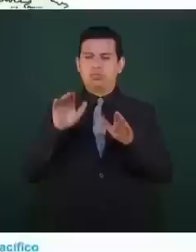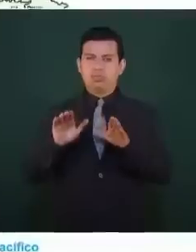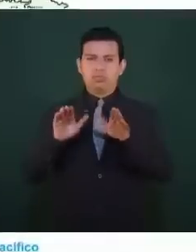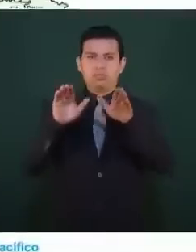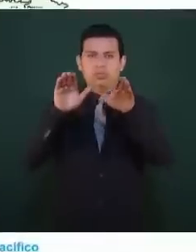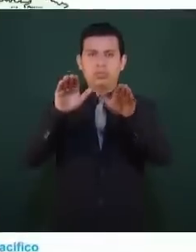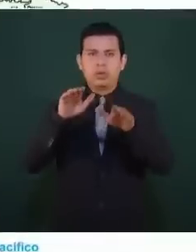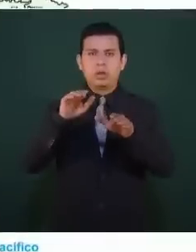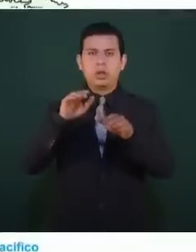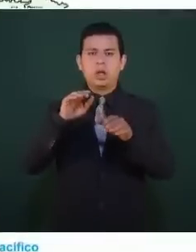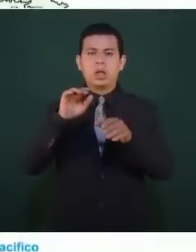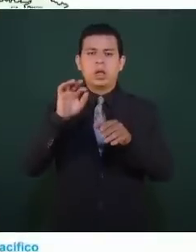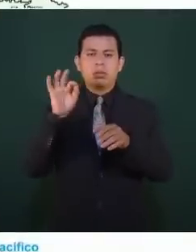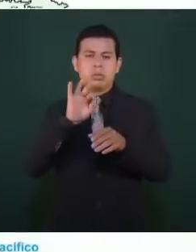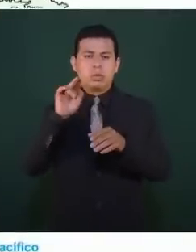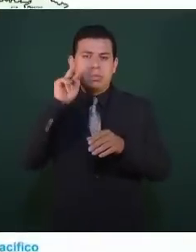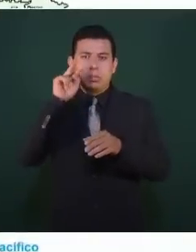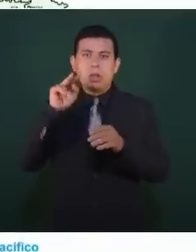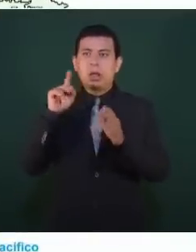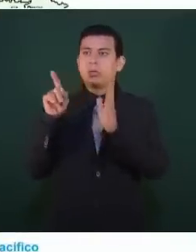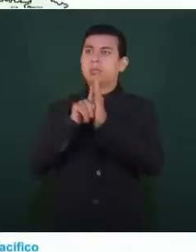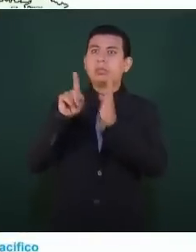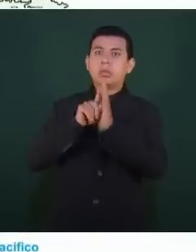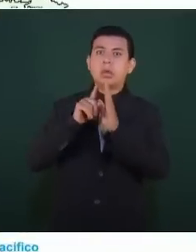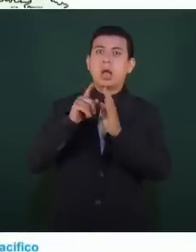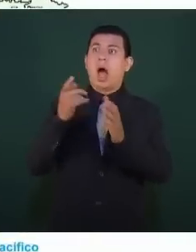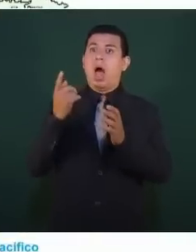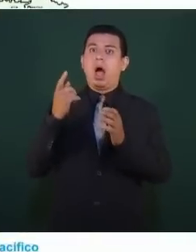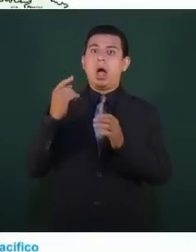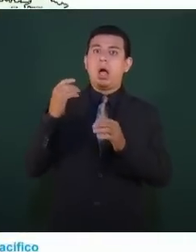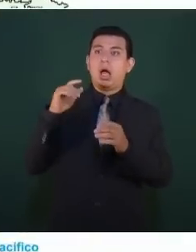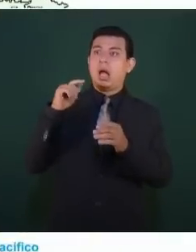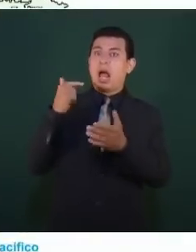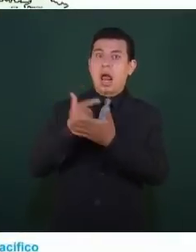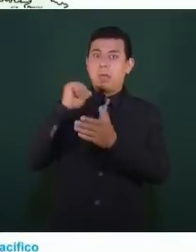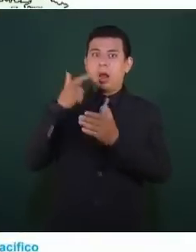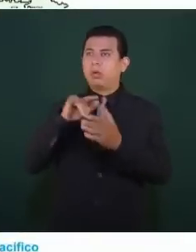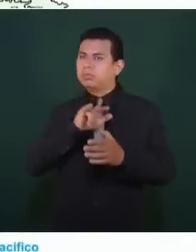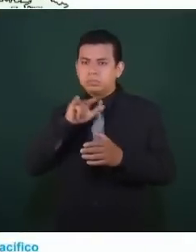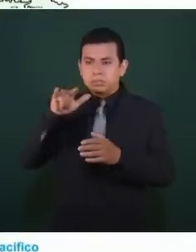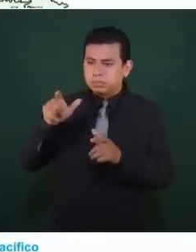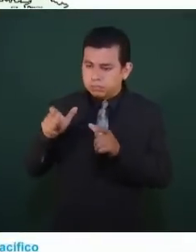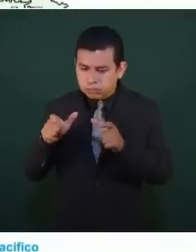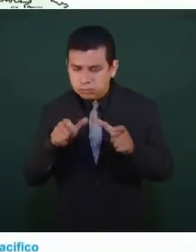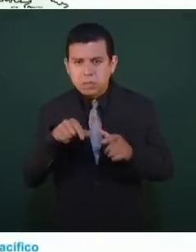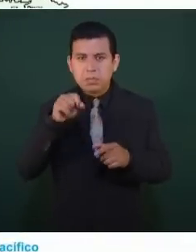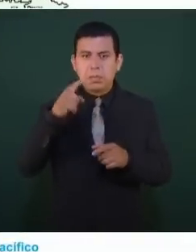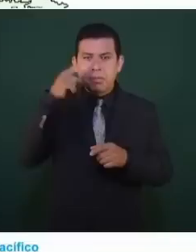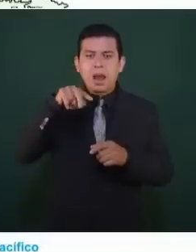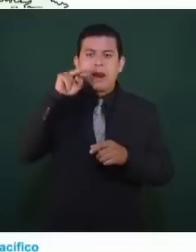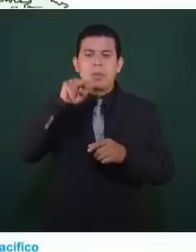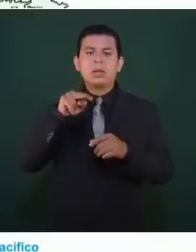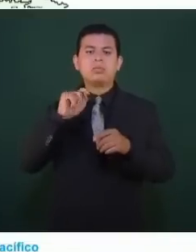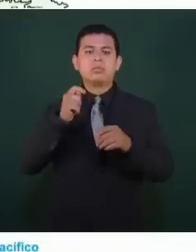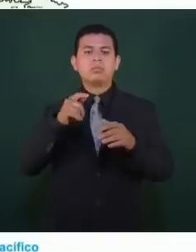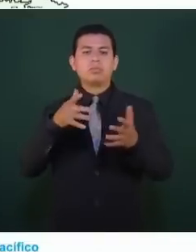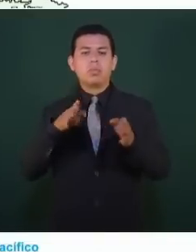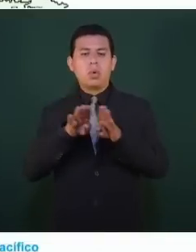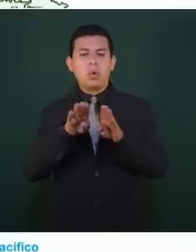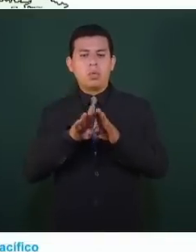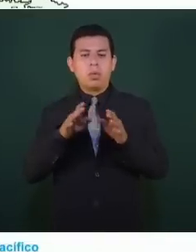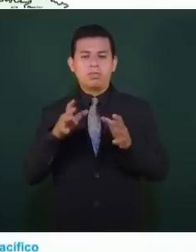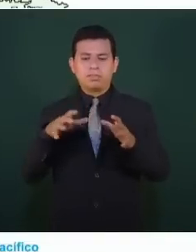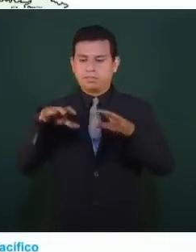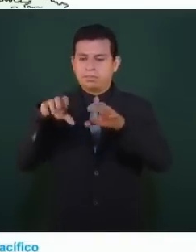son detectados a través del sistema de vigilancia aérea de la Secretaría de la Defensa Nacional, y se ha logrado el